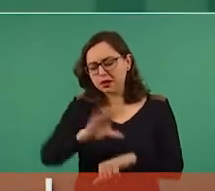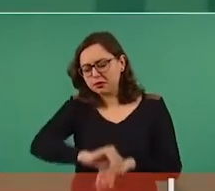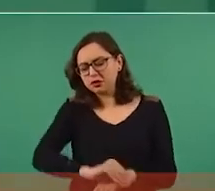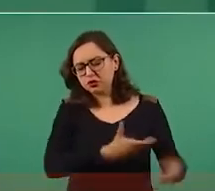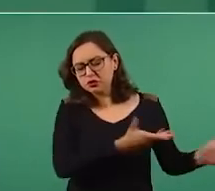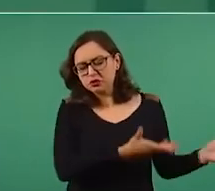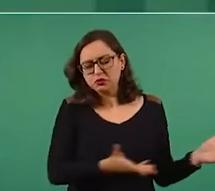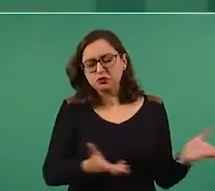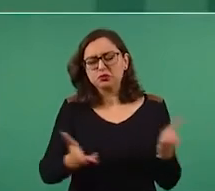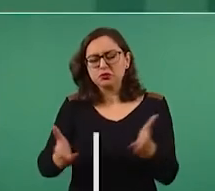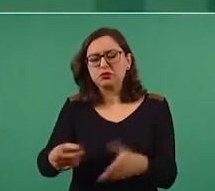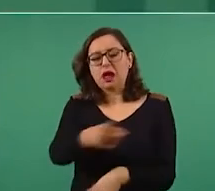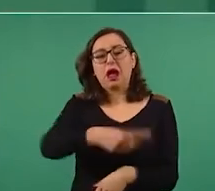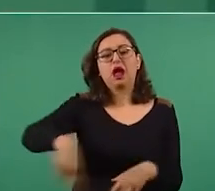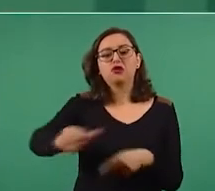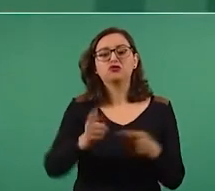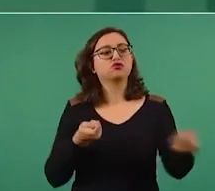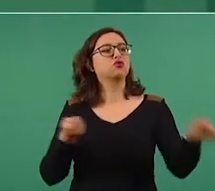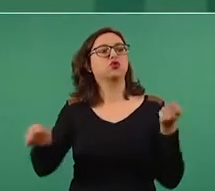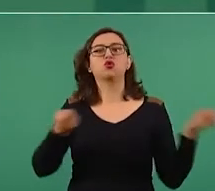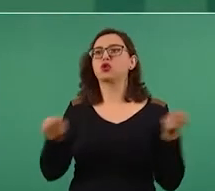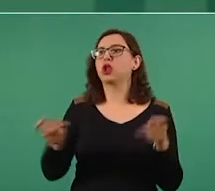grupos de autodefensa.